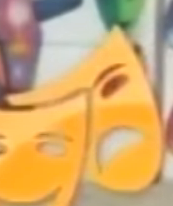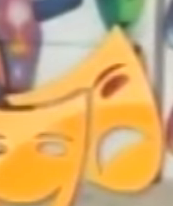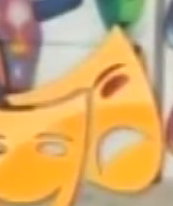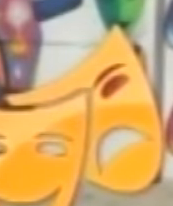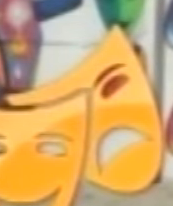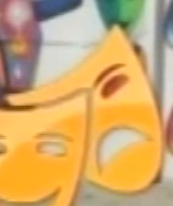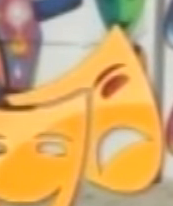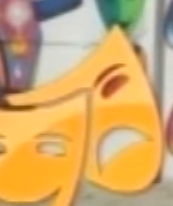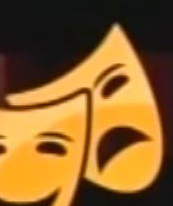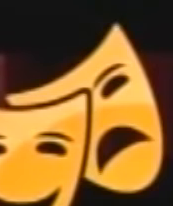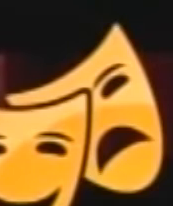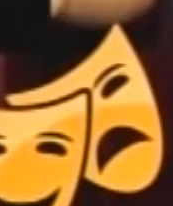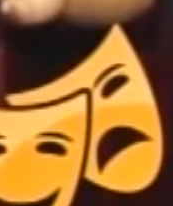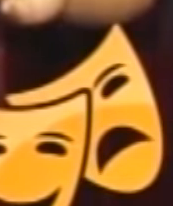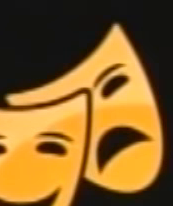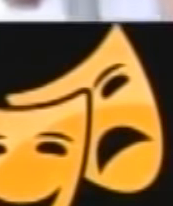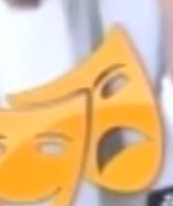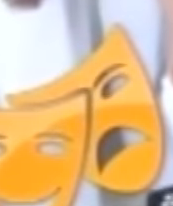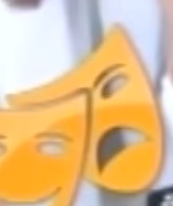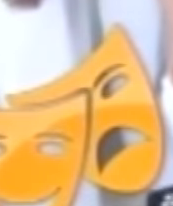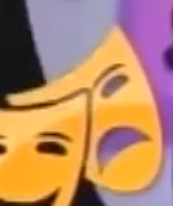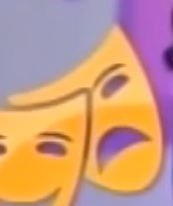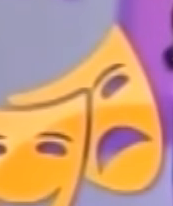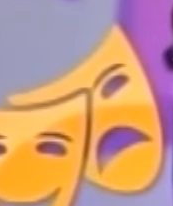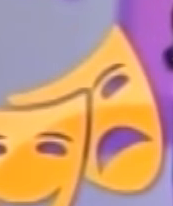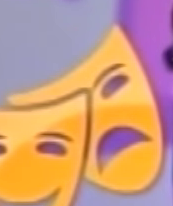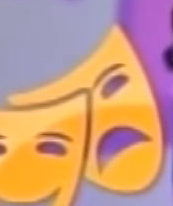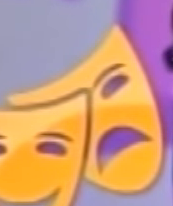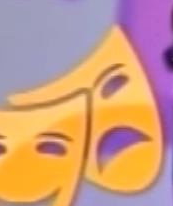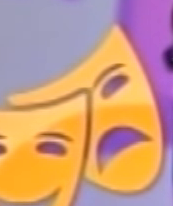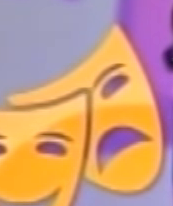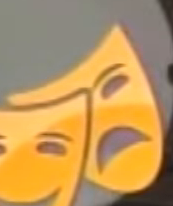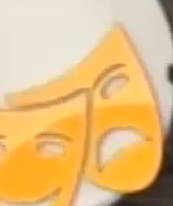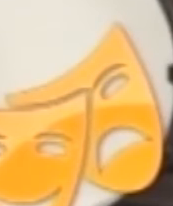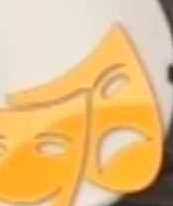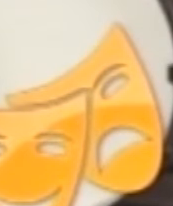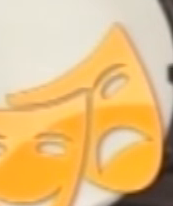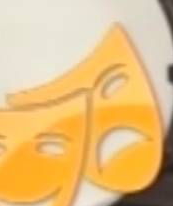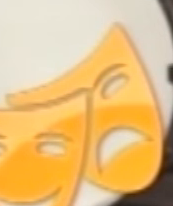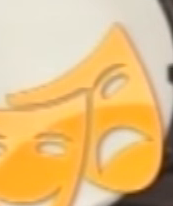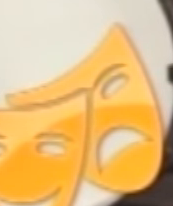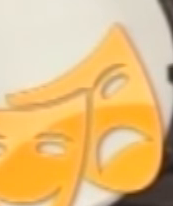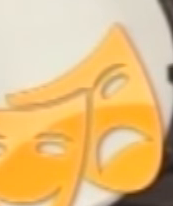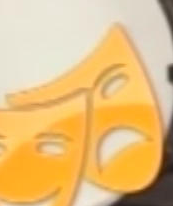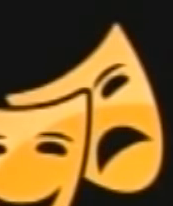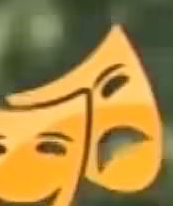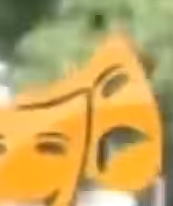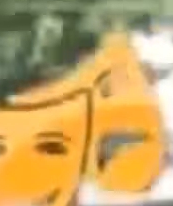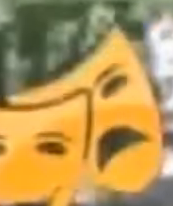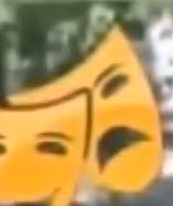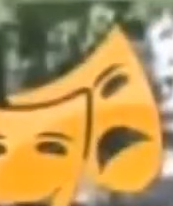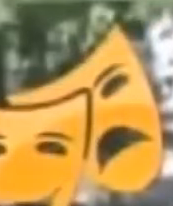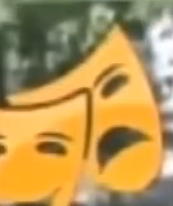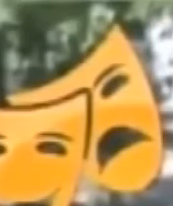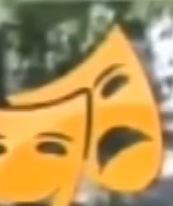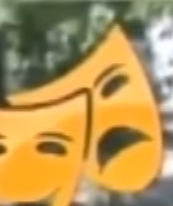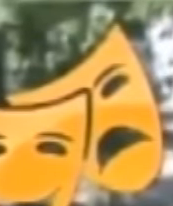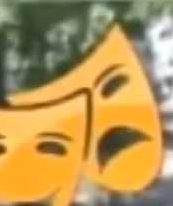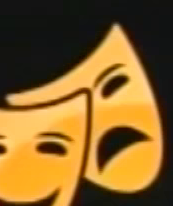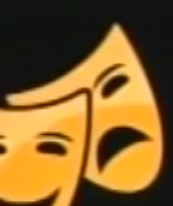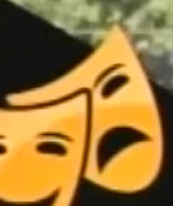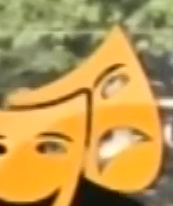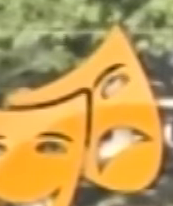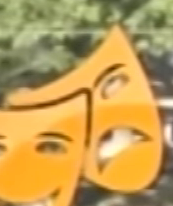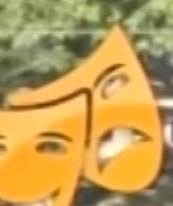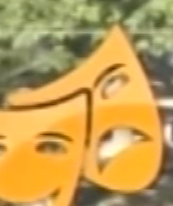de carnaval. El Rey de los Pueblos, Juanito Ortiz, Corralero de Mahahual, Dolcey Gutiérrez, Son Gamero, Dago Orozco, El Profeta de la Champeta. 10 de la